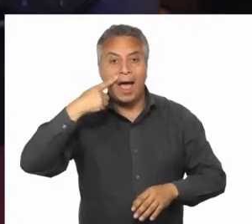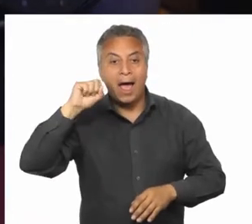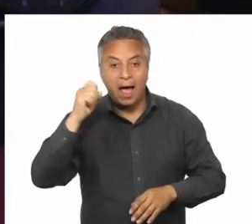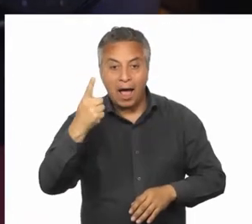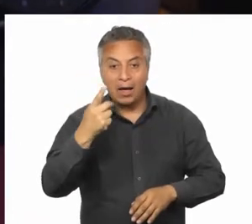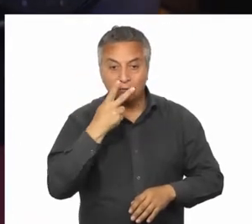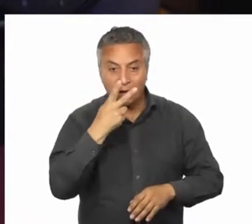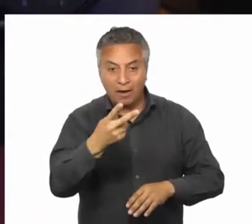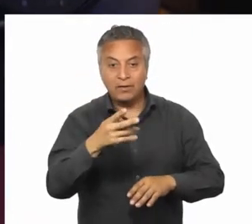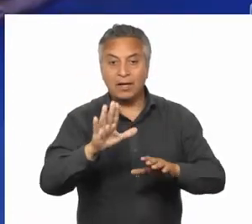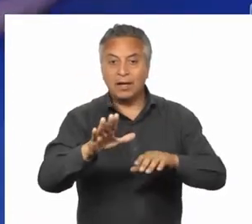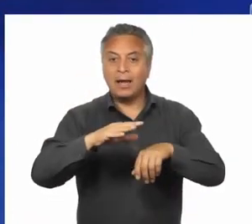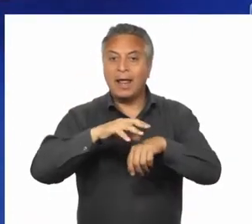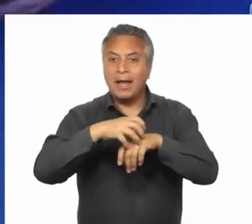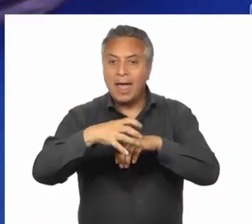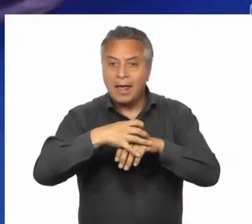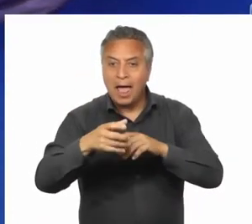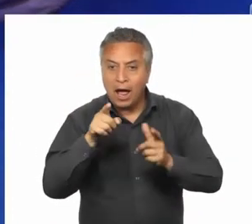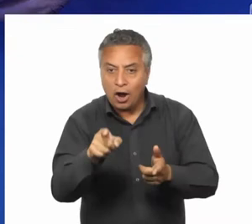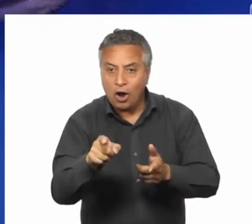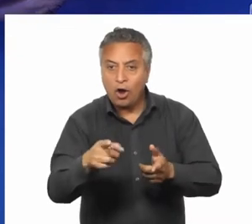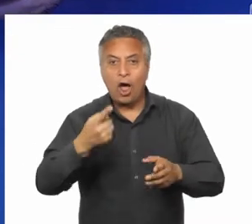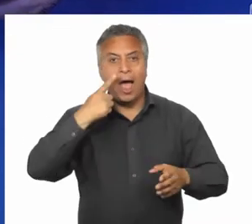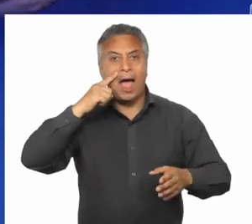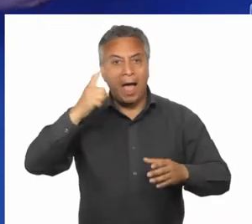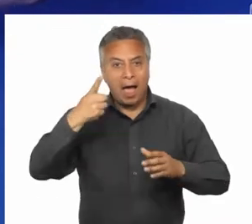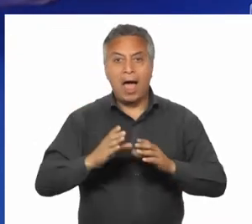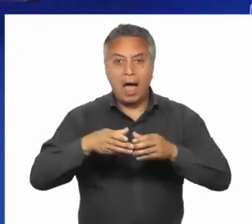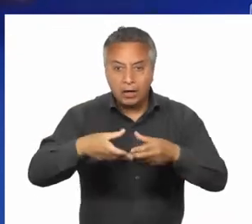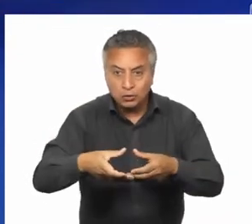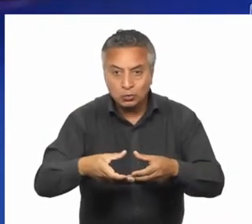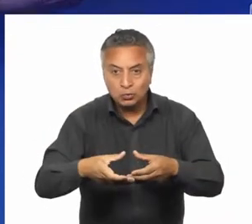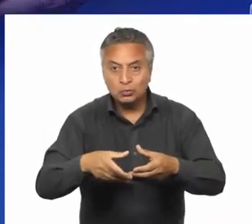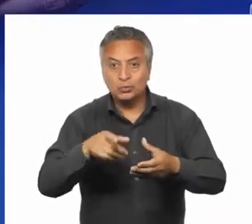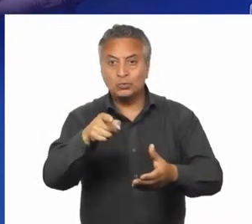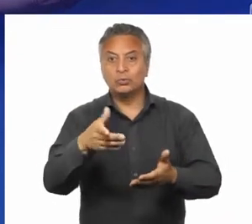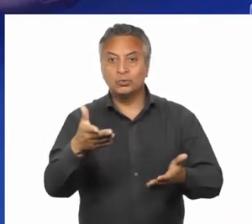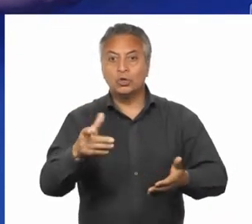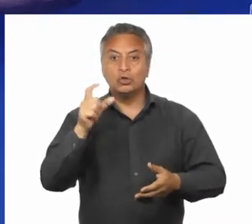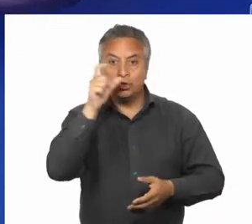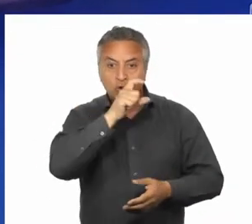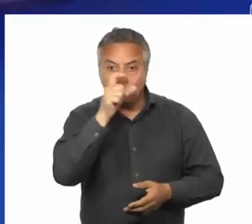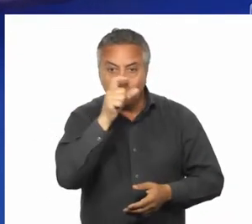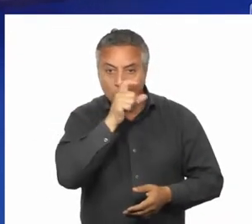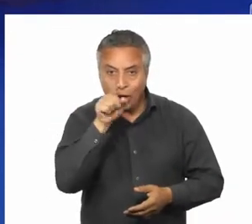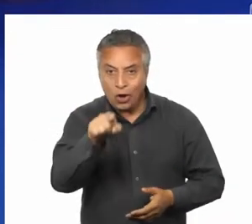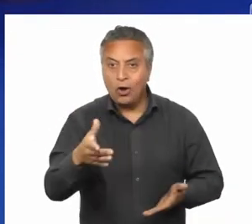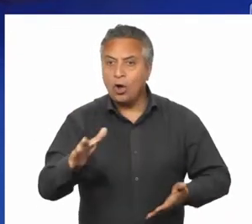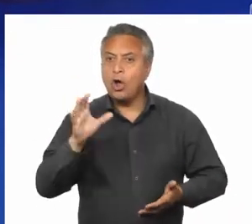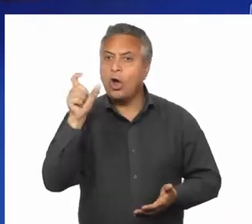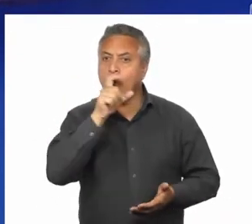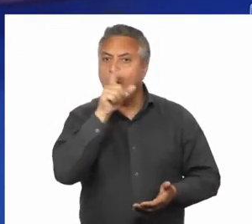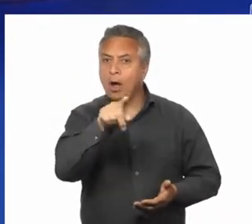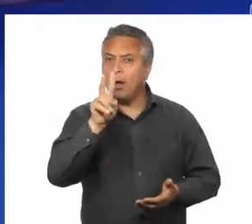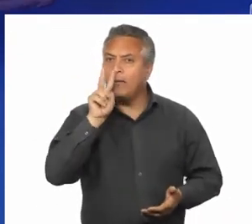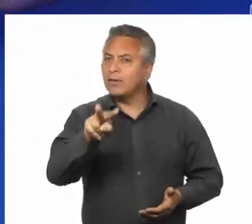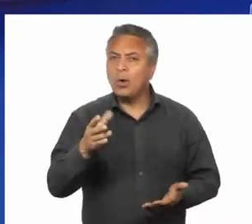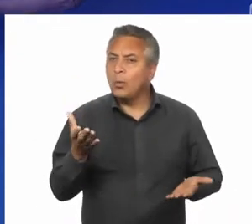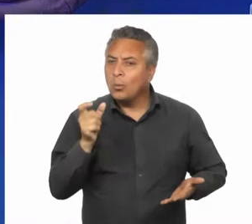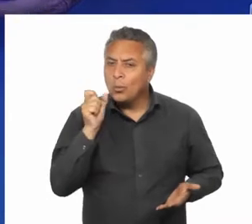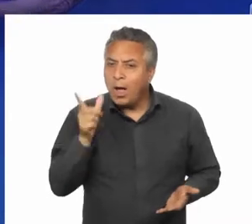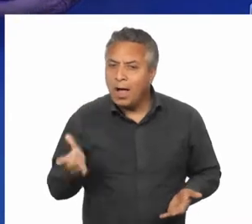ve el naranjo, el azul, el rojo. ¿De qué color los vas viendo?